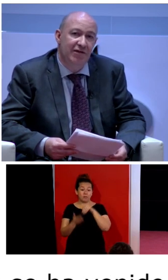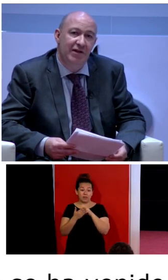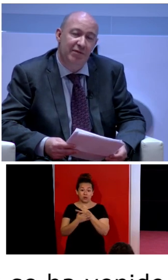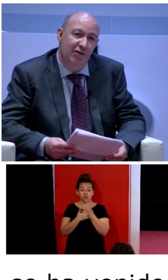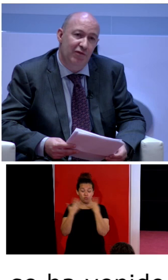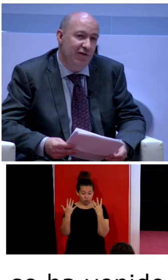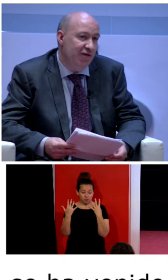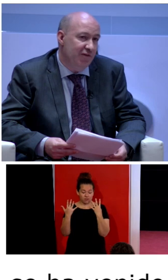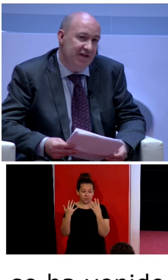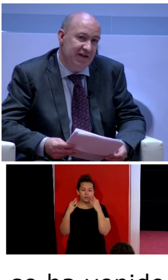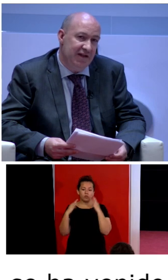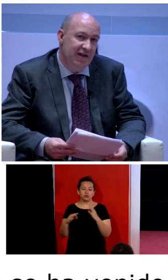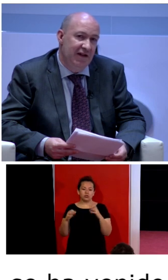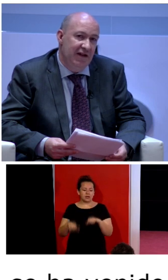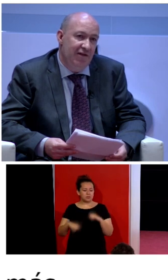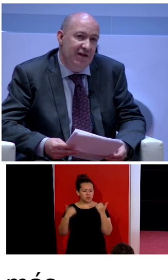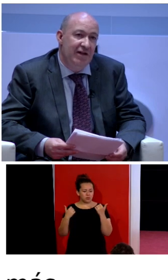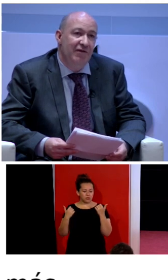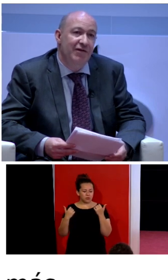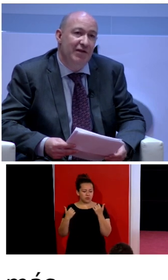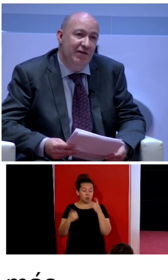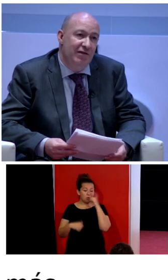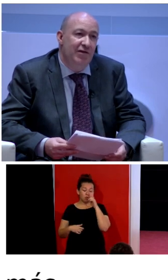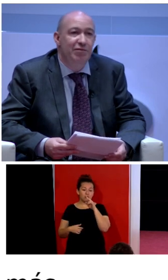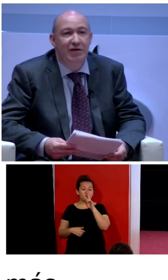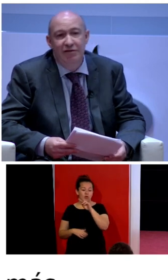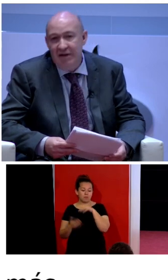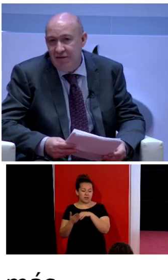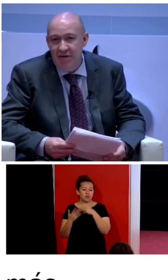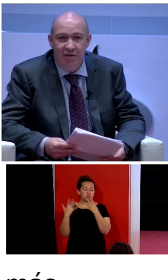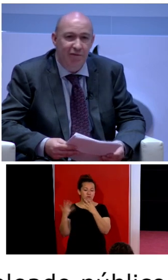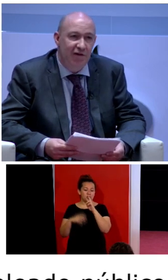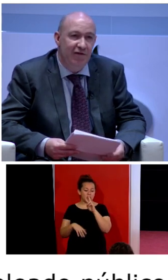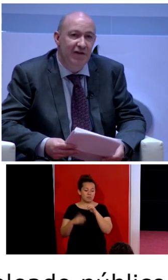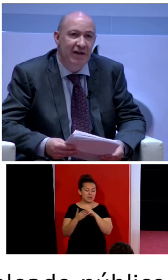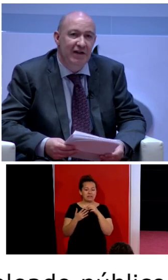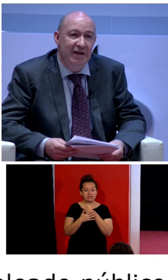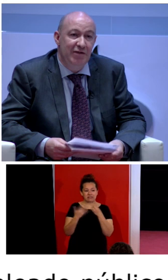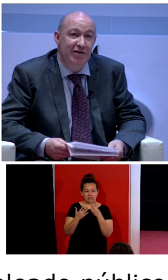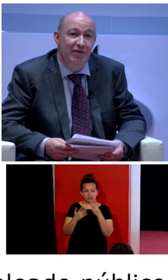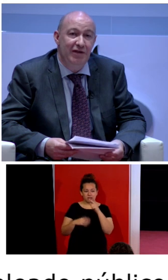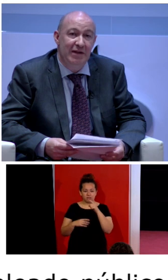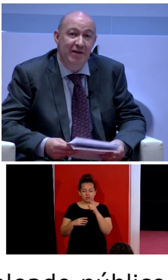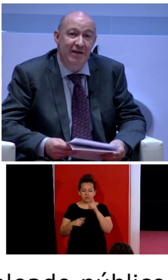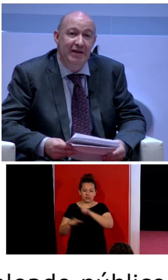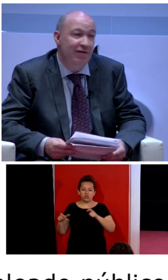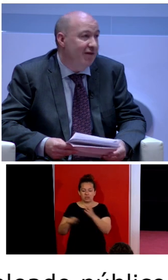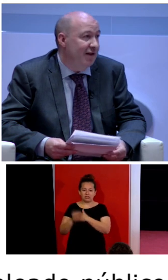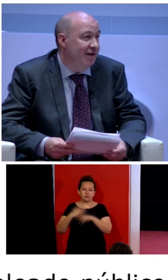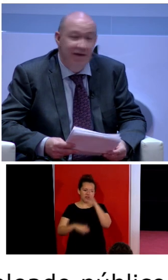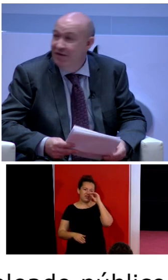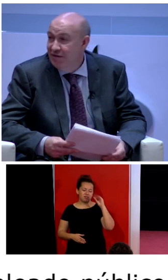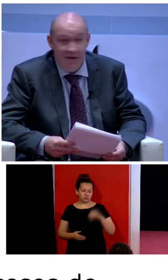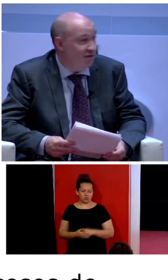Estatuto Básico del Empleado Público en el 2007, en lo que es la configuración de los procesos de acceso al empleo público de las personas con discapacidad